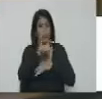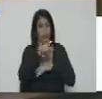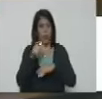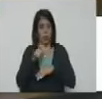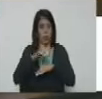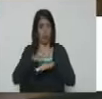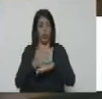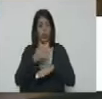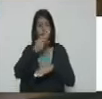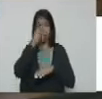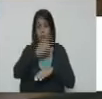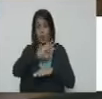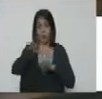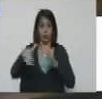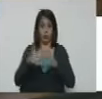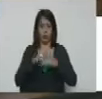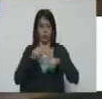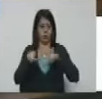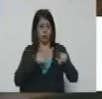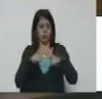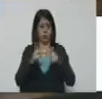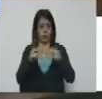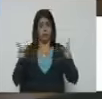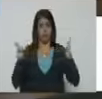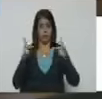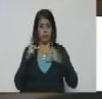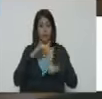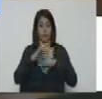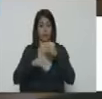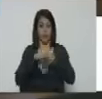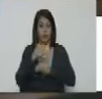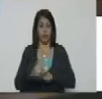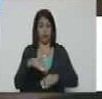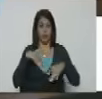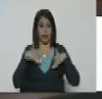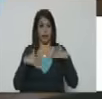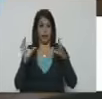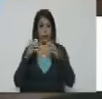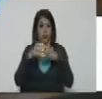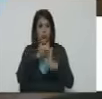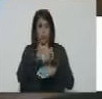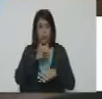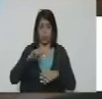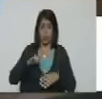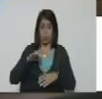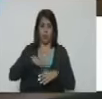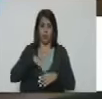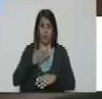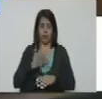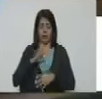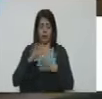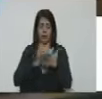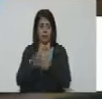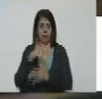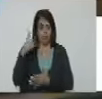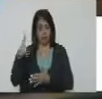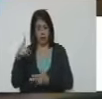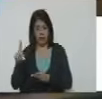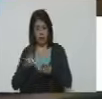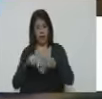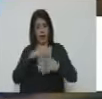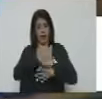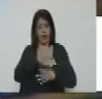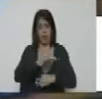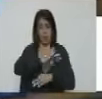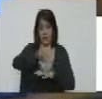popular, para garantizar que la gestión pública y popular, así como las actividades del sector privado que puedan afectar derechos e